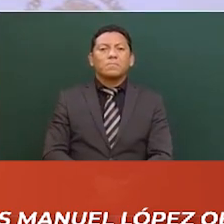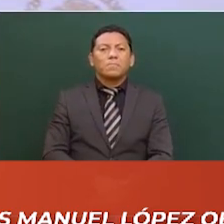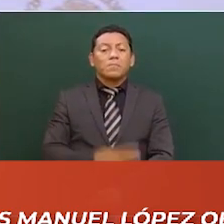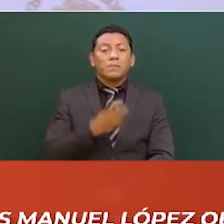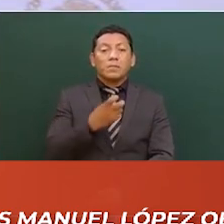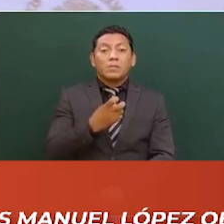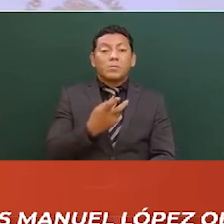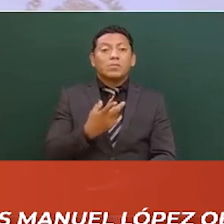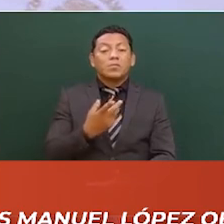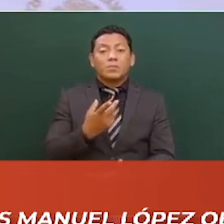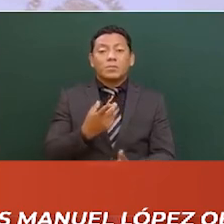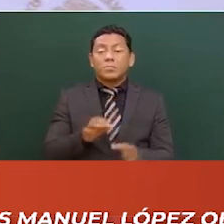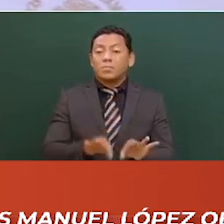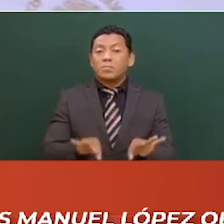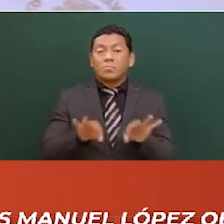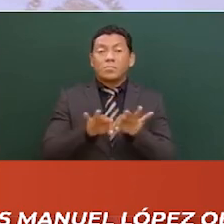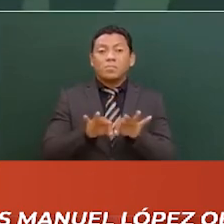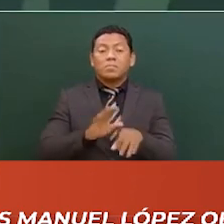Eso es lo más